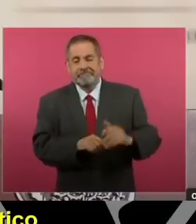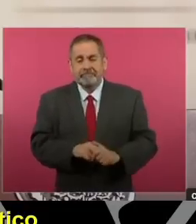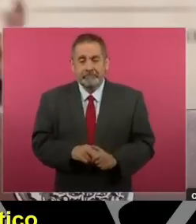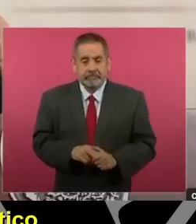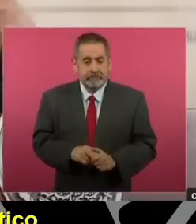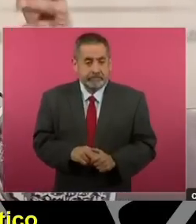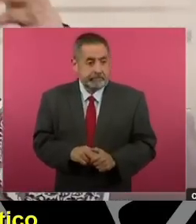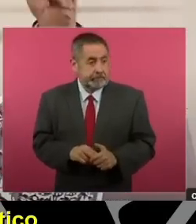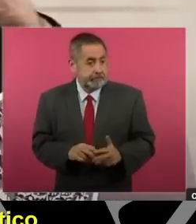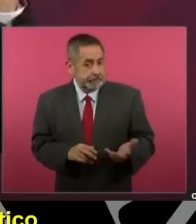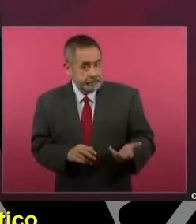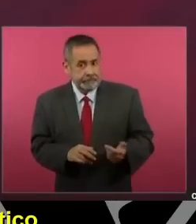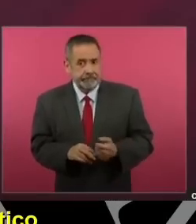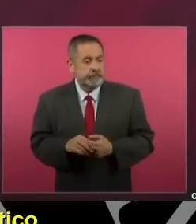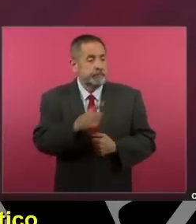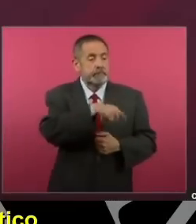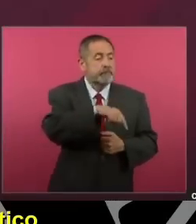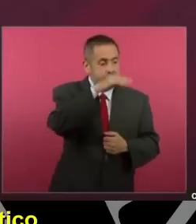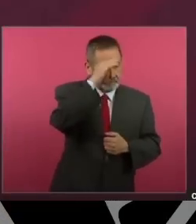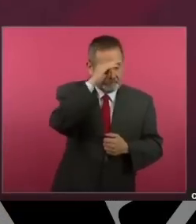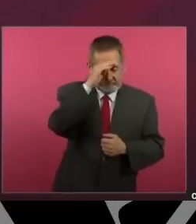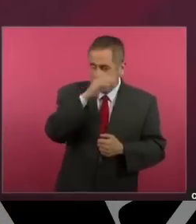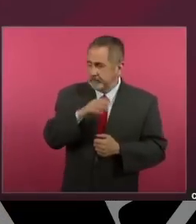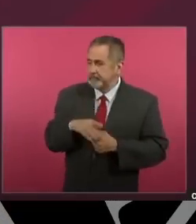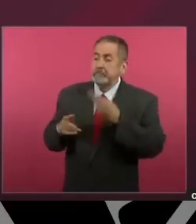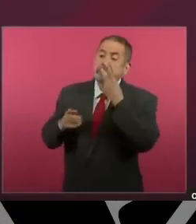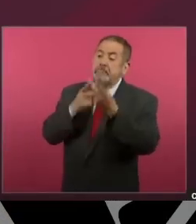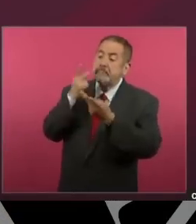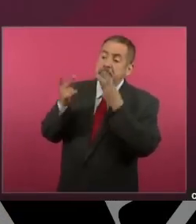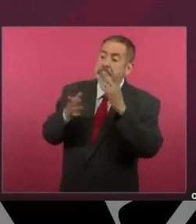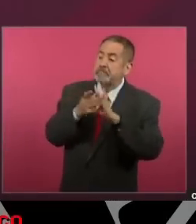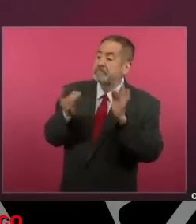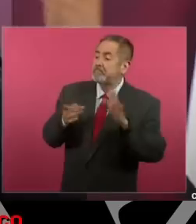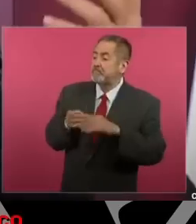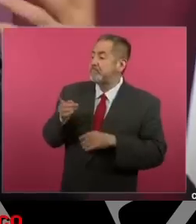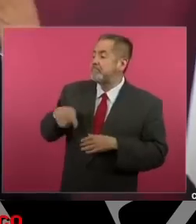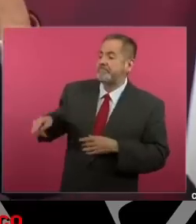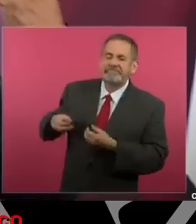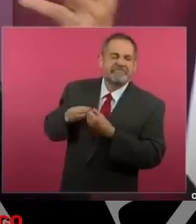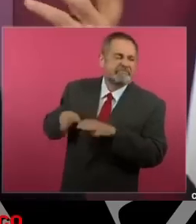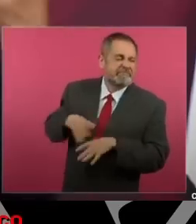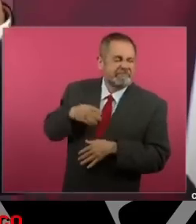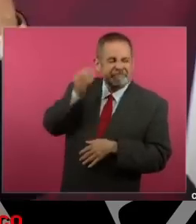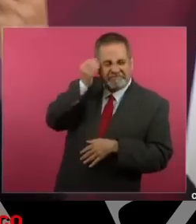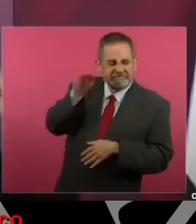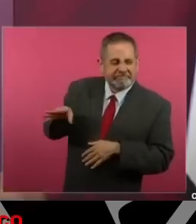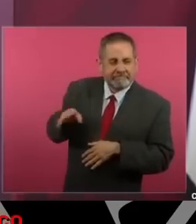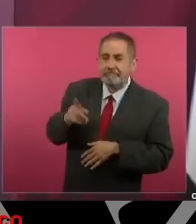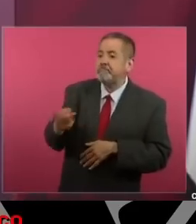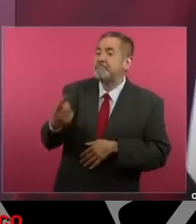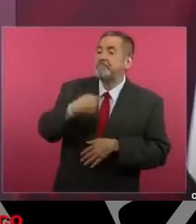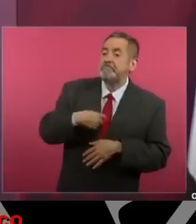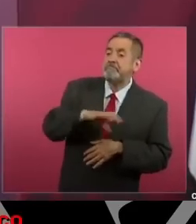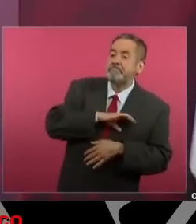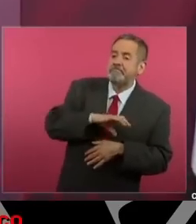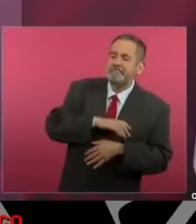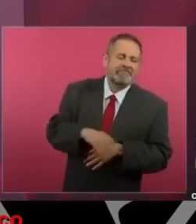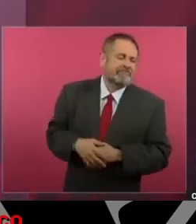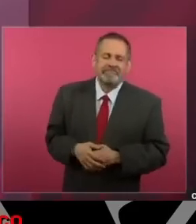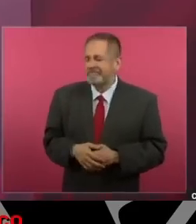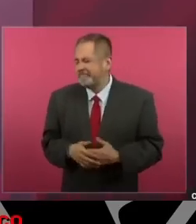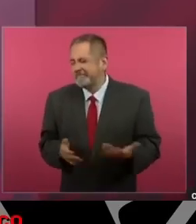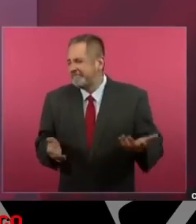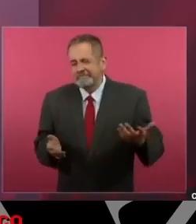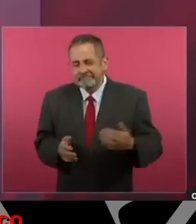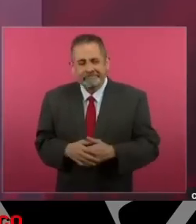porque piensan que con eso van a ganarse la simpatía no del